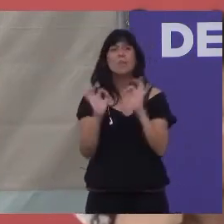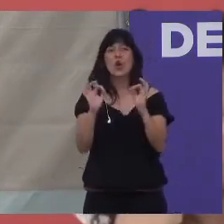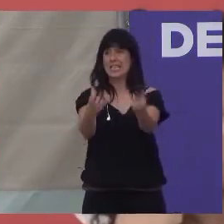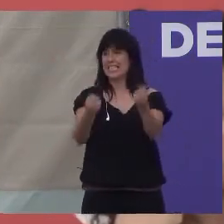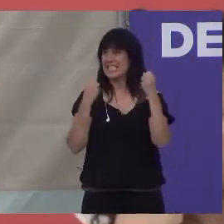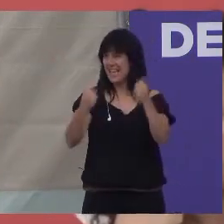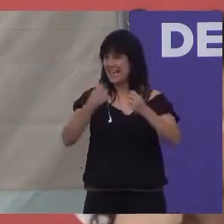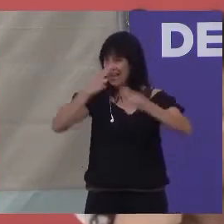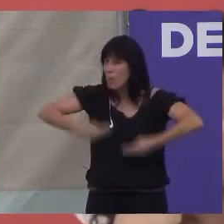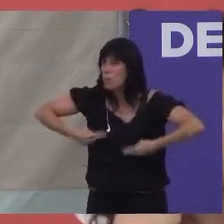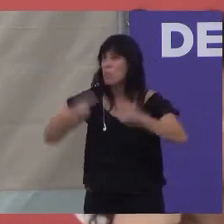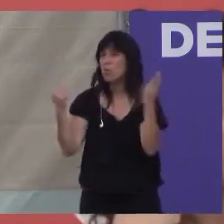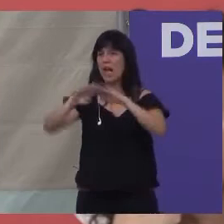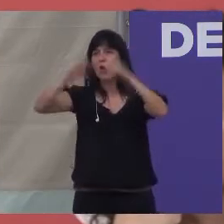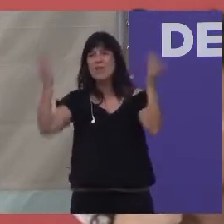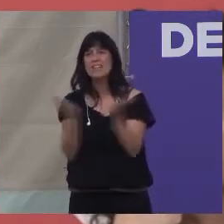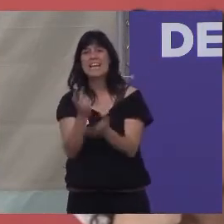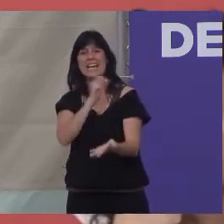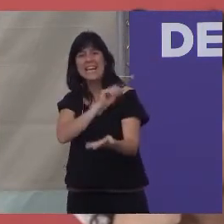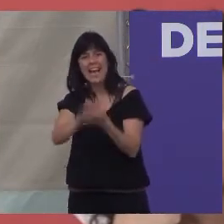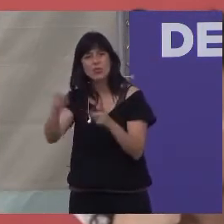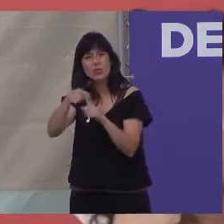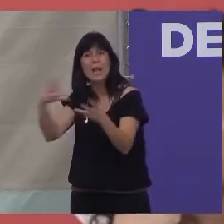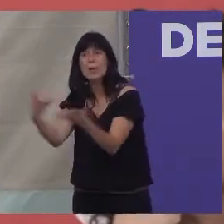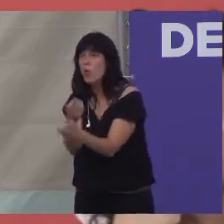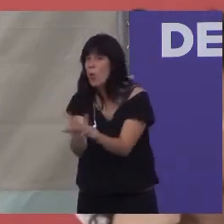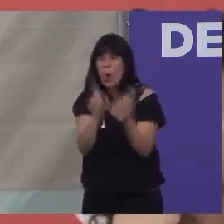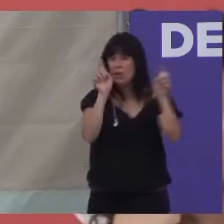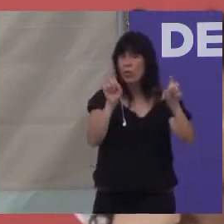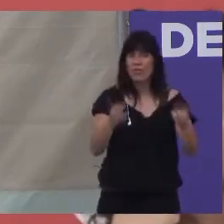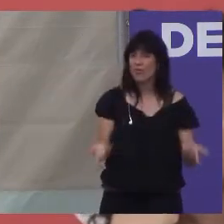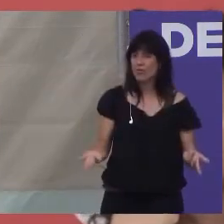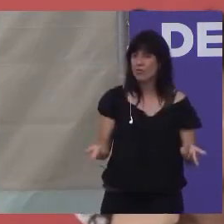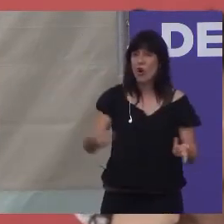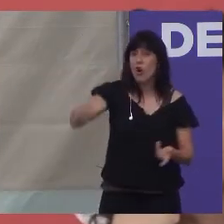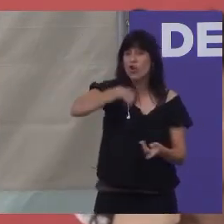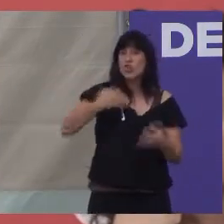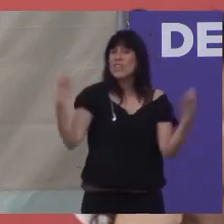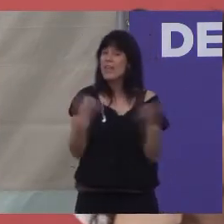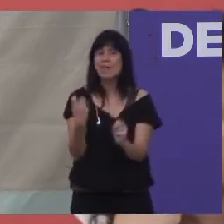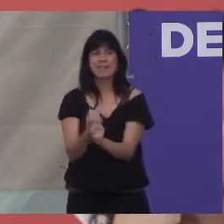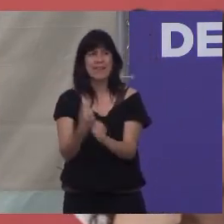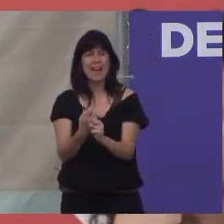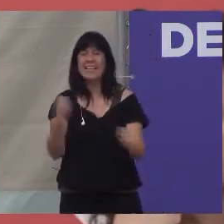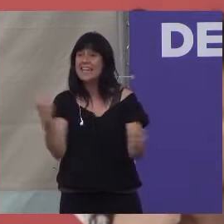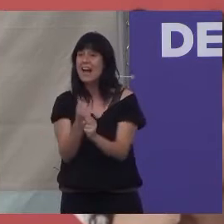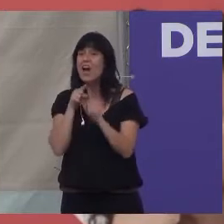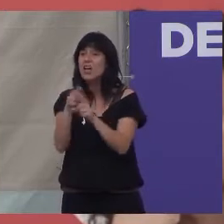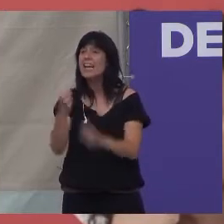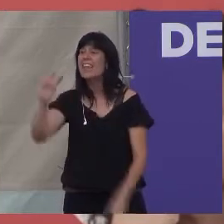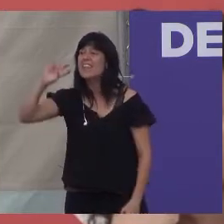sanidad pública, universal, gratuita para todos, igual que la educación. Tenemos que trabajar por la